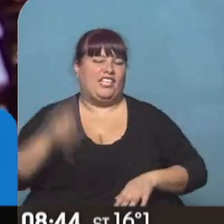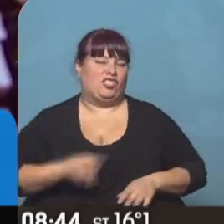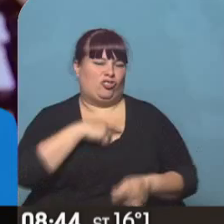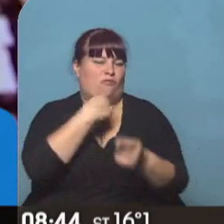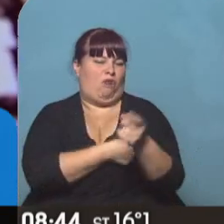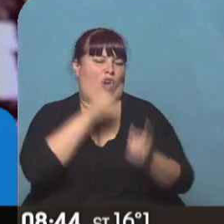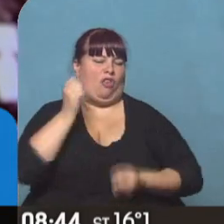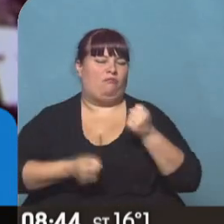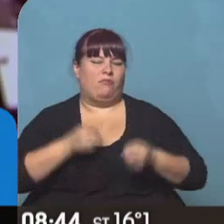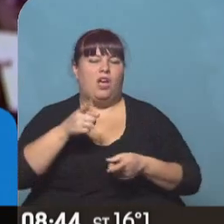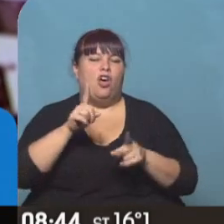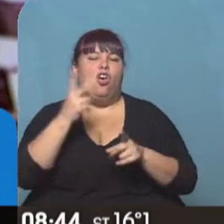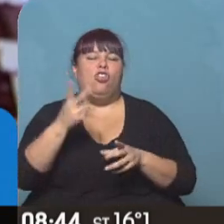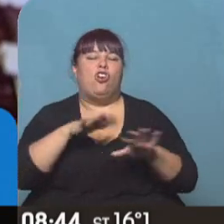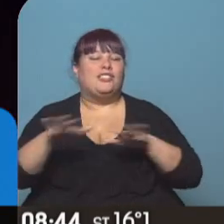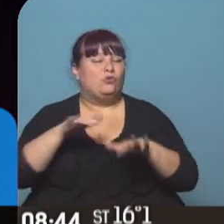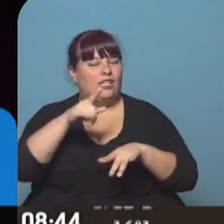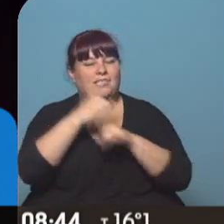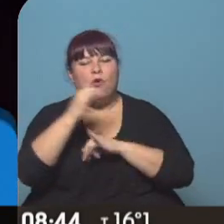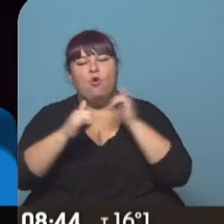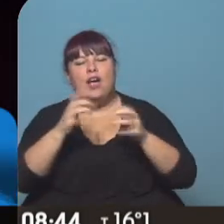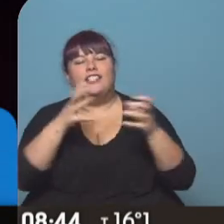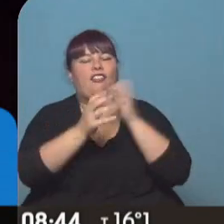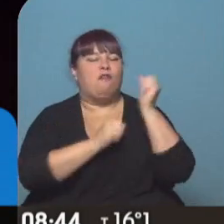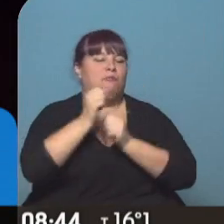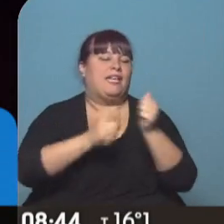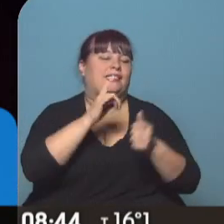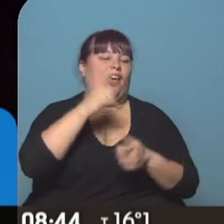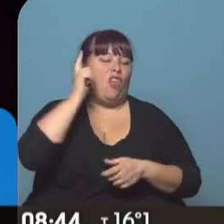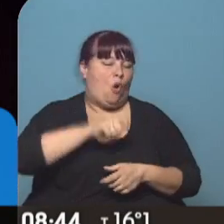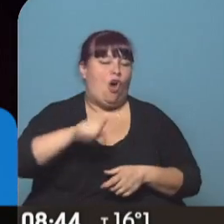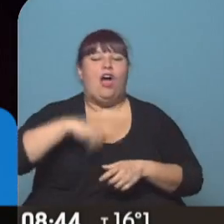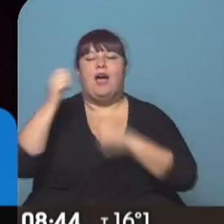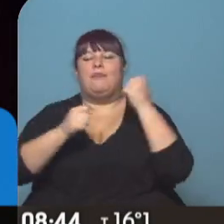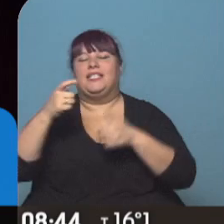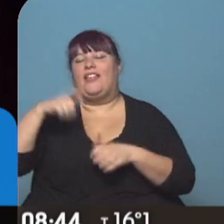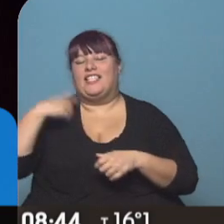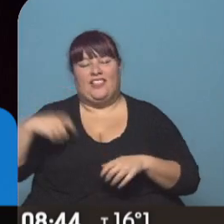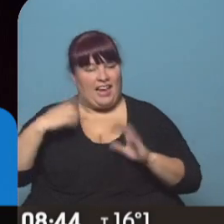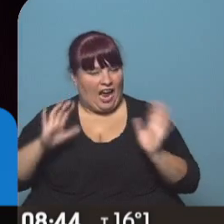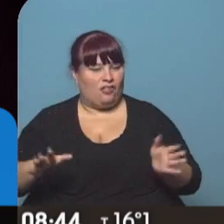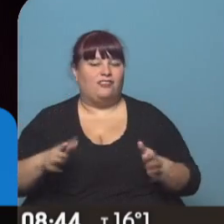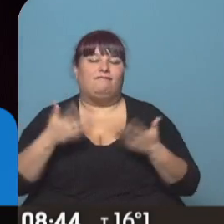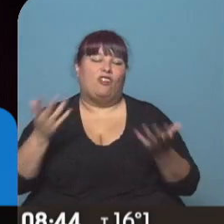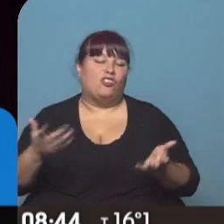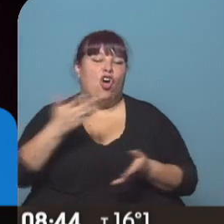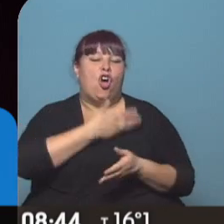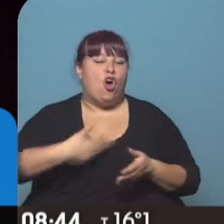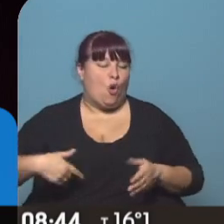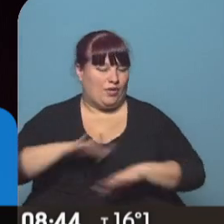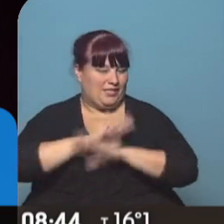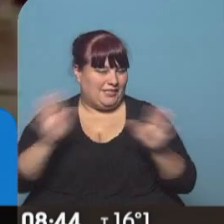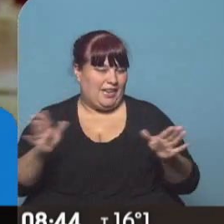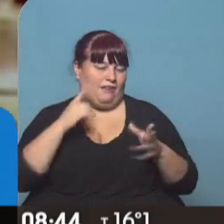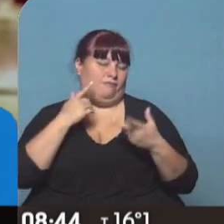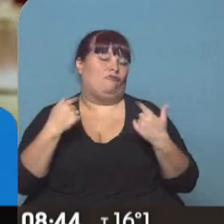de poder con dos ámbitos que él siempre acaba de corporaciones corporación judicial la corporación sindical entonces desde el gobierno ya hubo